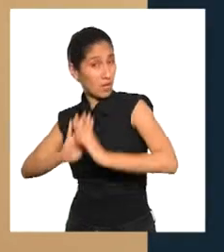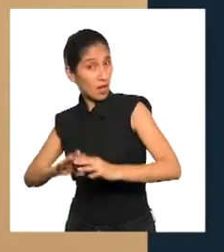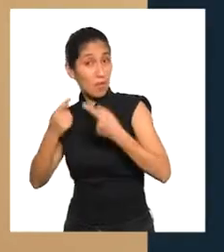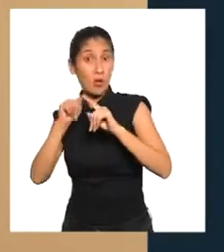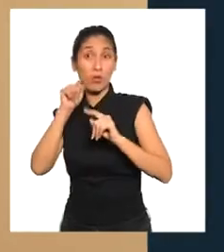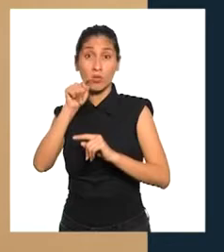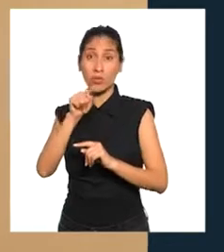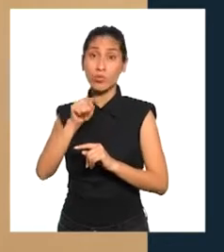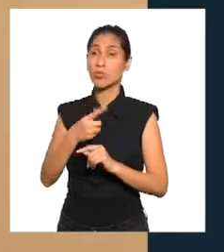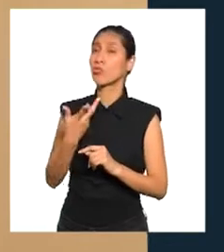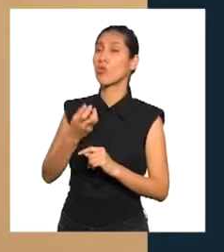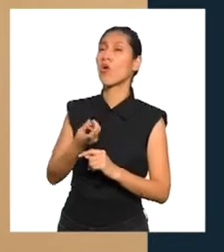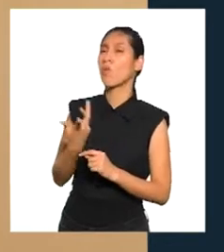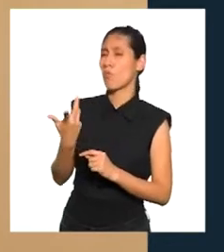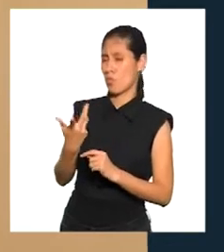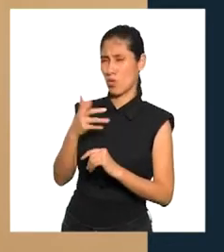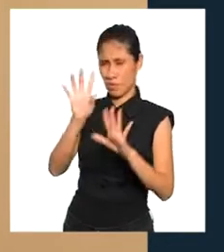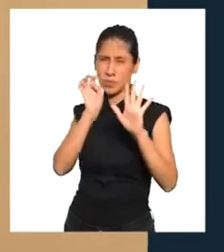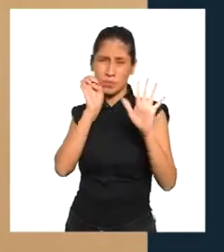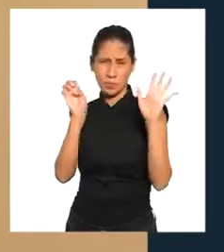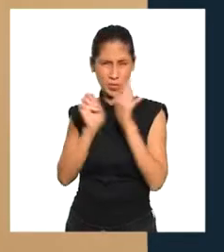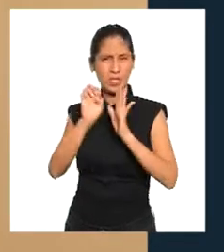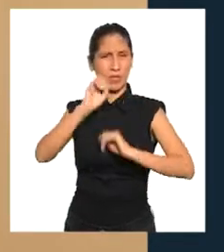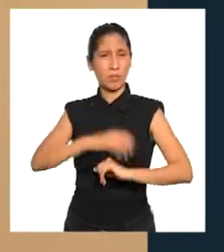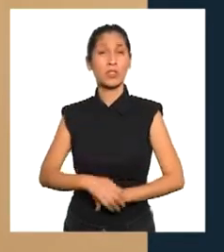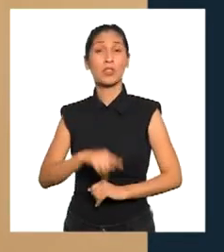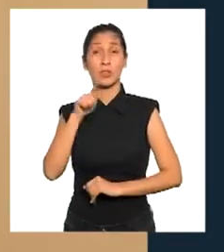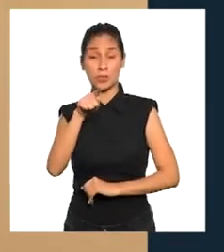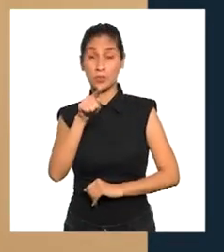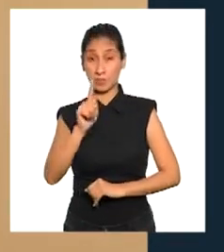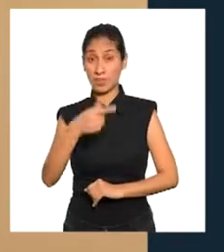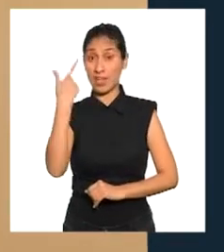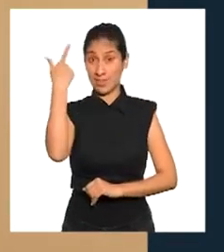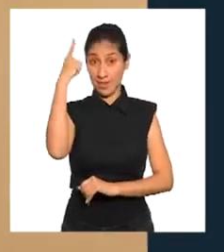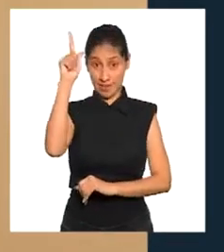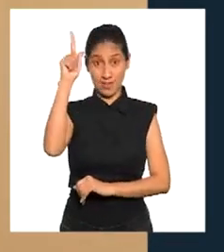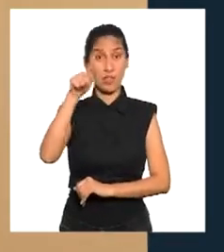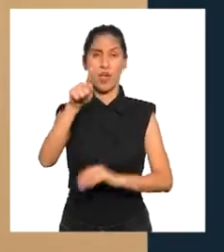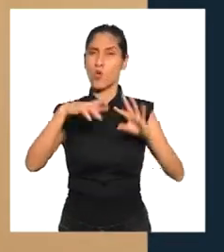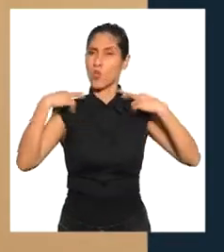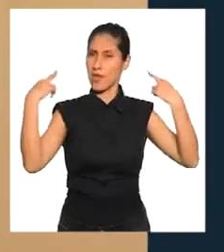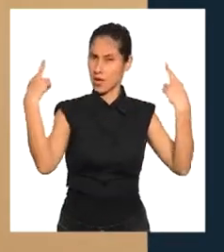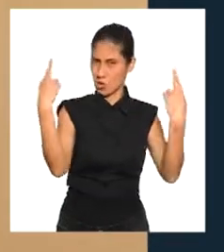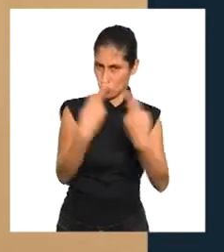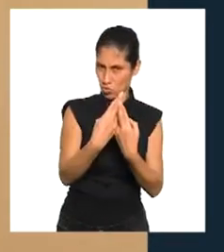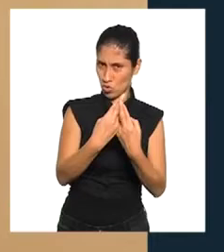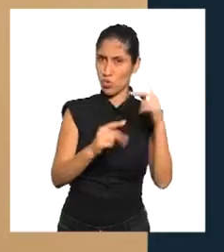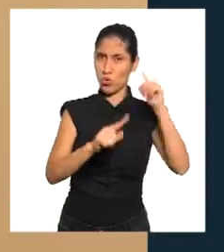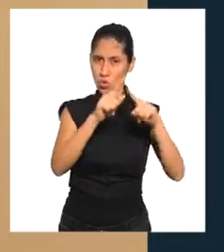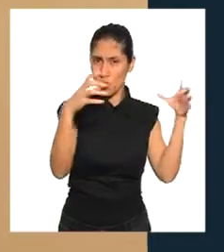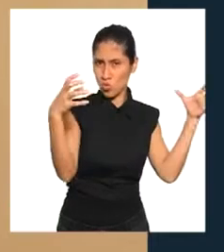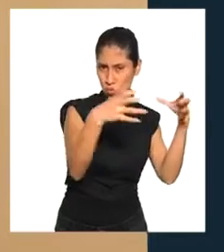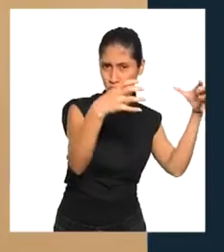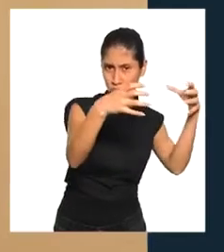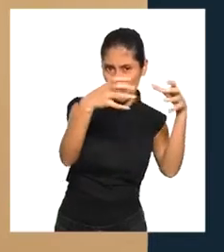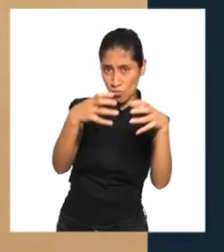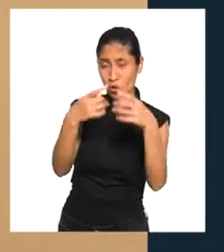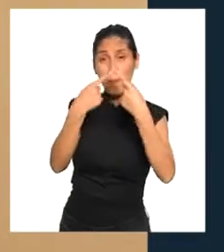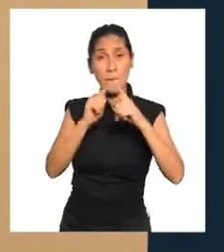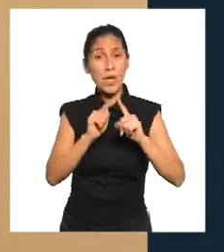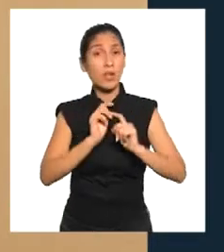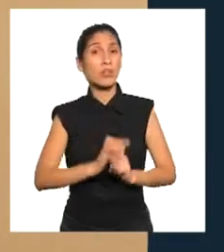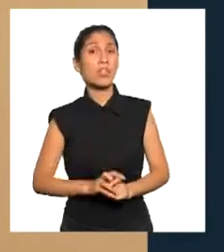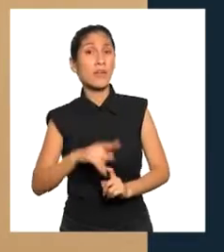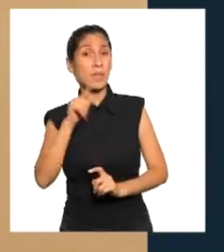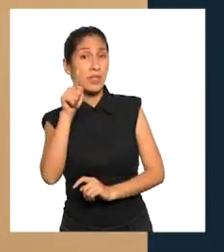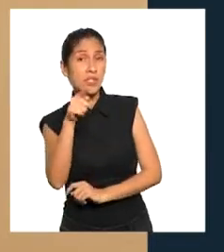Claro. Imagínate que estás liderando una reunión con compañeros de una clase y no pones en